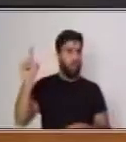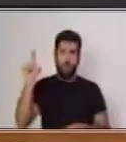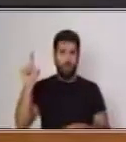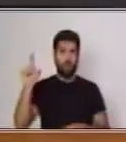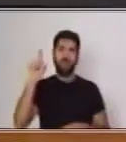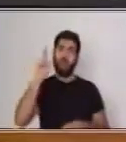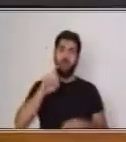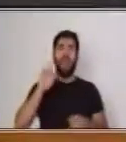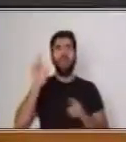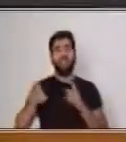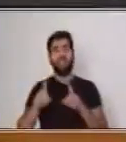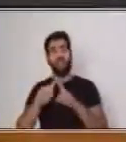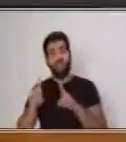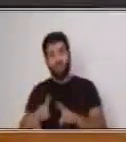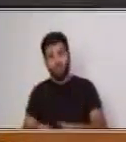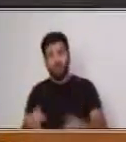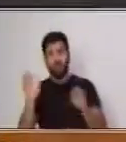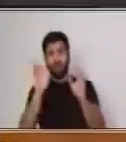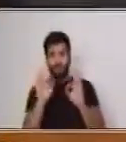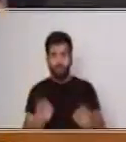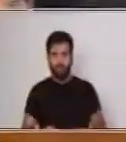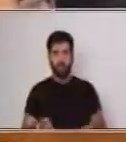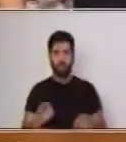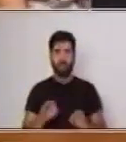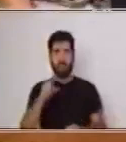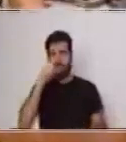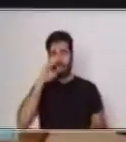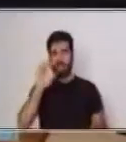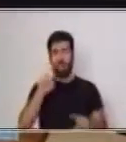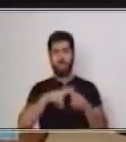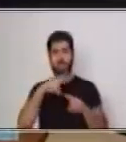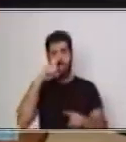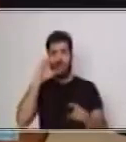ser otro tipo de texto.